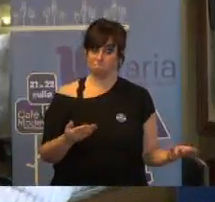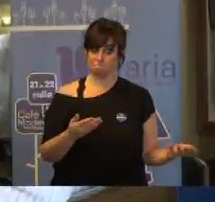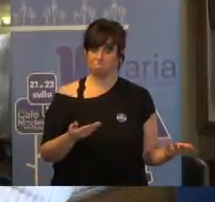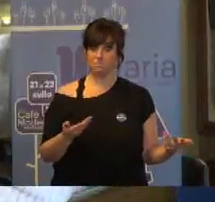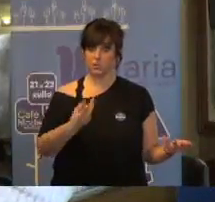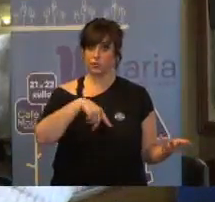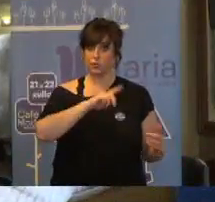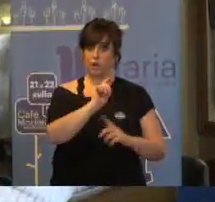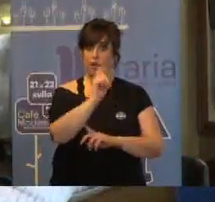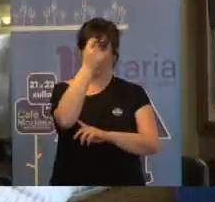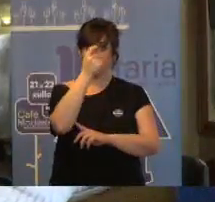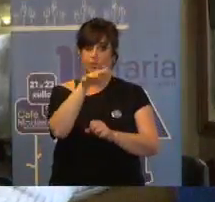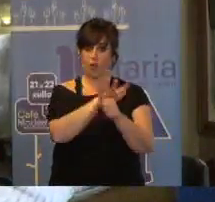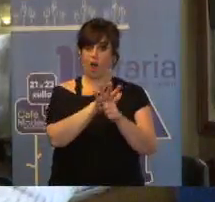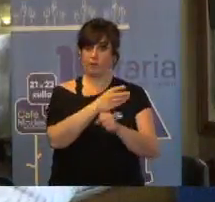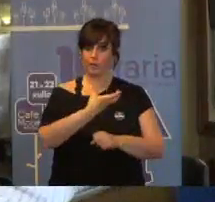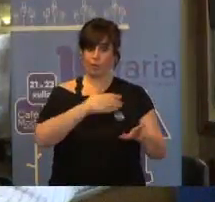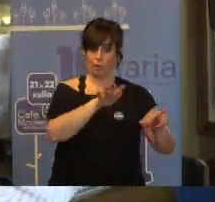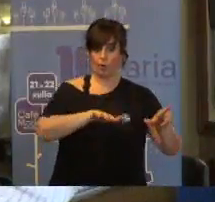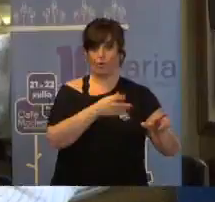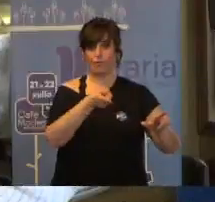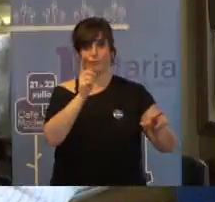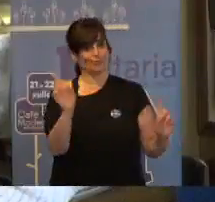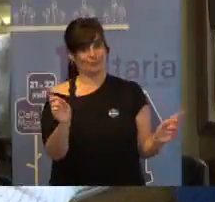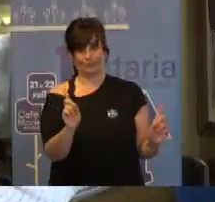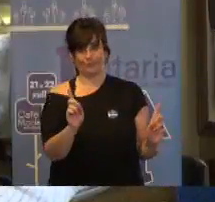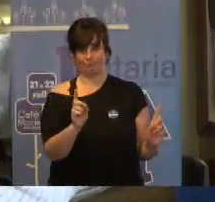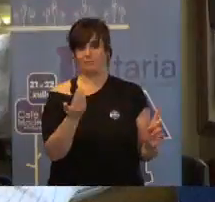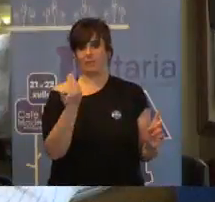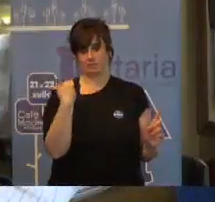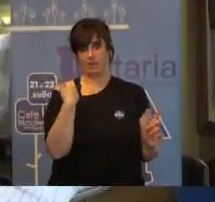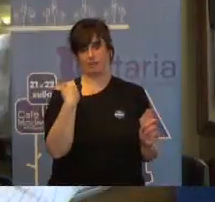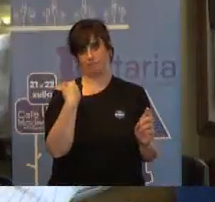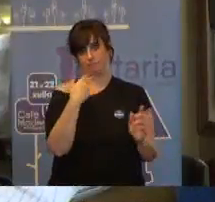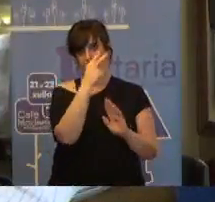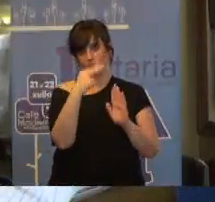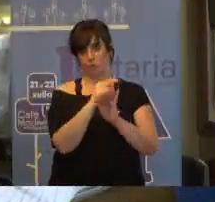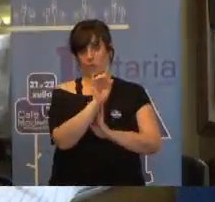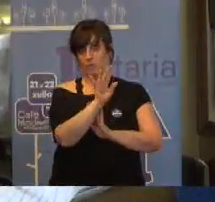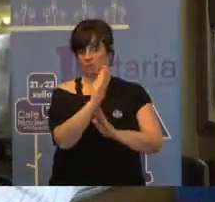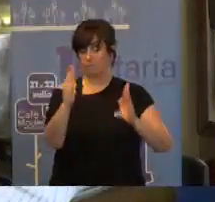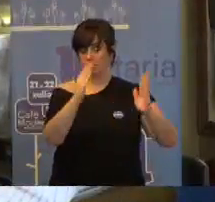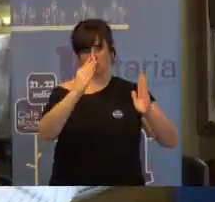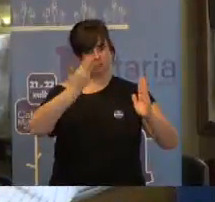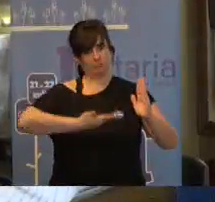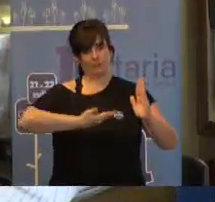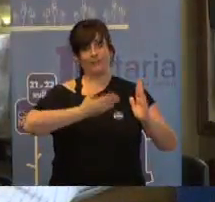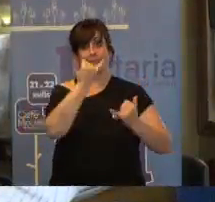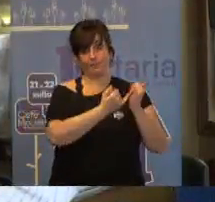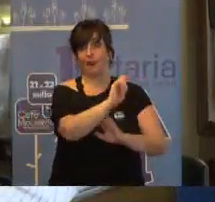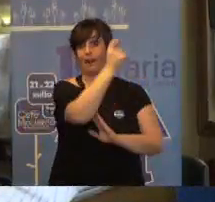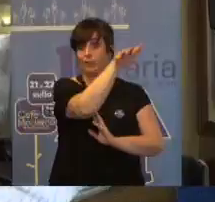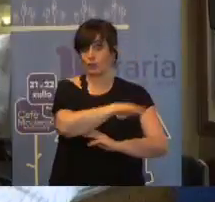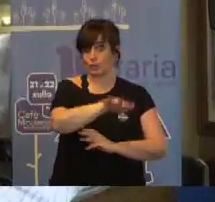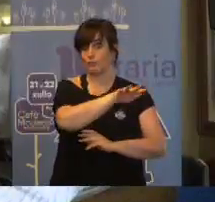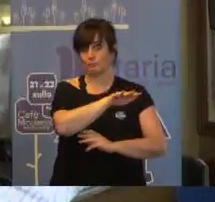non só no ámbito local como se fixo no ano 2015, que era un momento moi incipiente